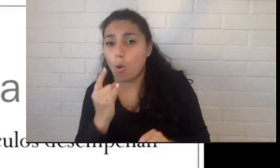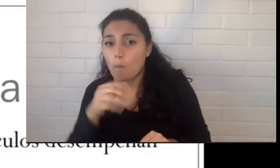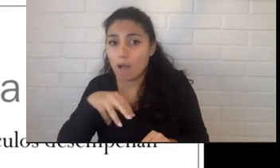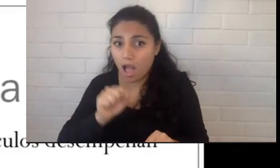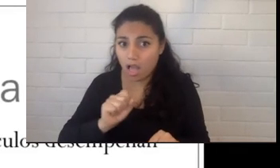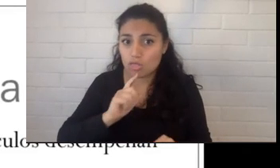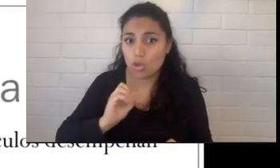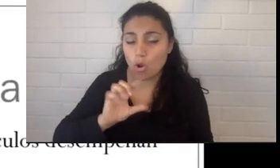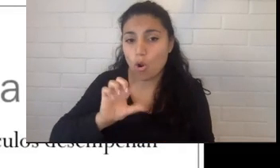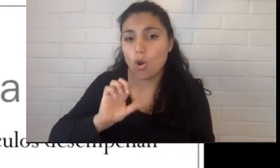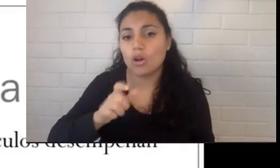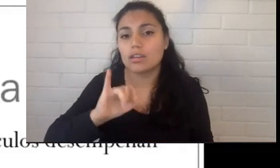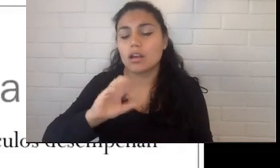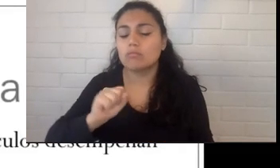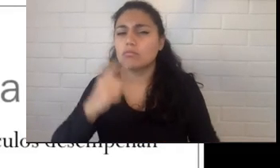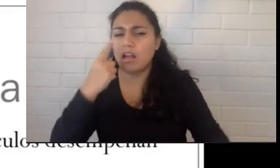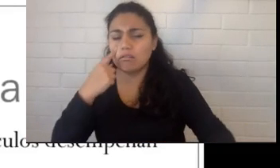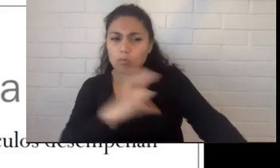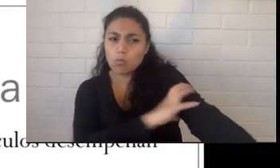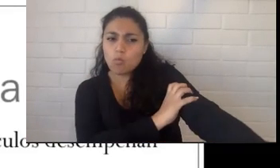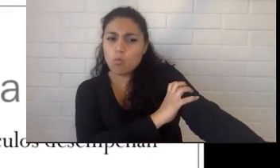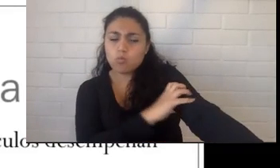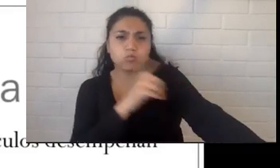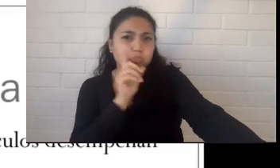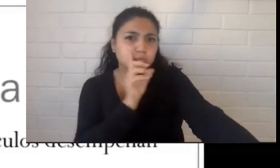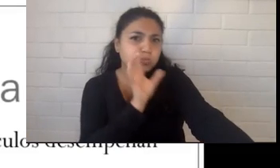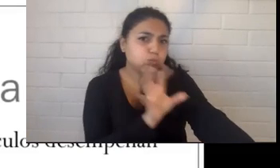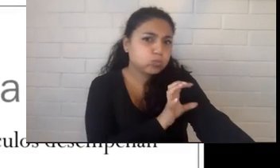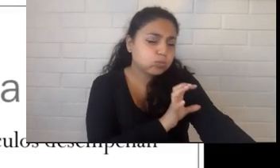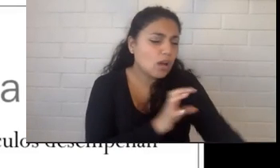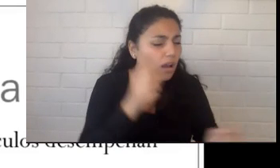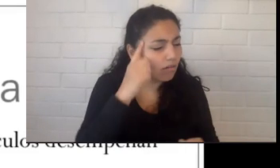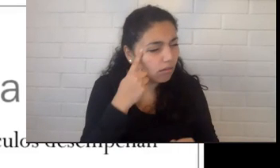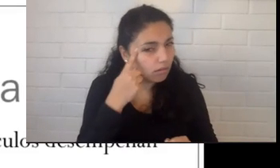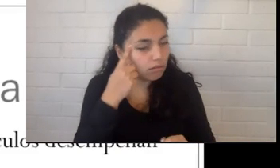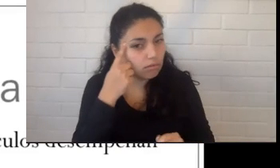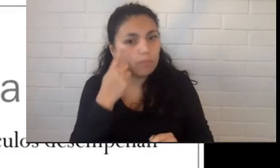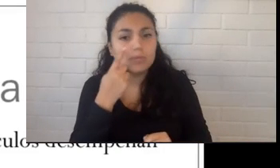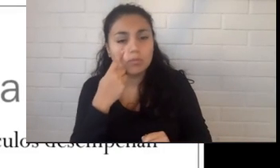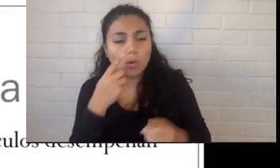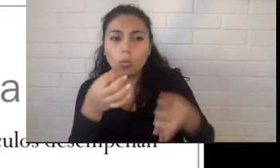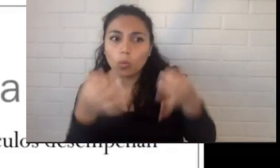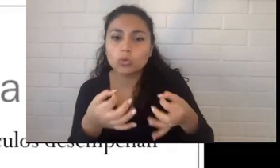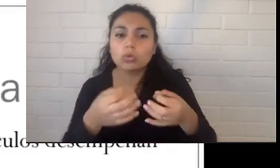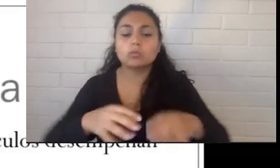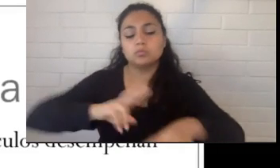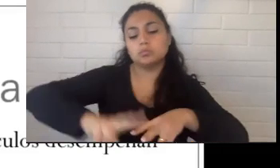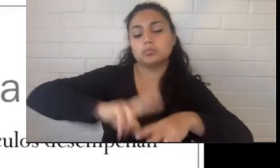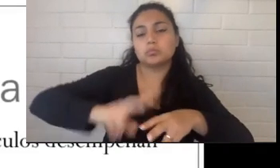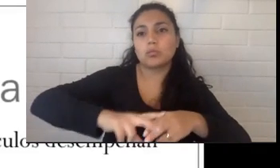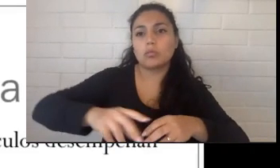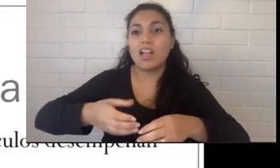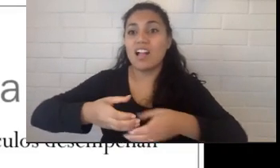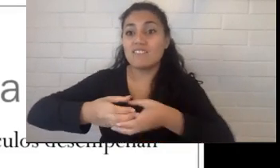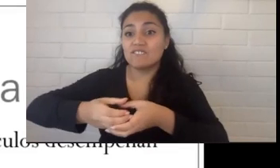músculo efectivamente tiene una señal. Pensemos que justo estábamos haciendo una actividad y se nos quiebra un vaso en la mano y este vaso